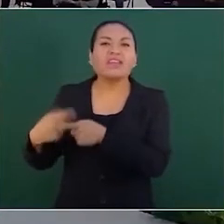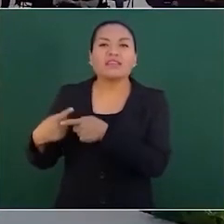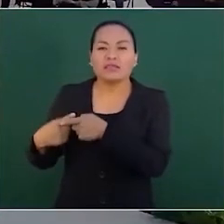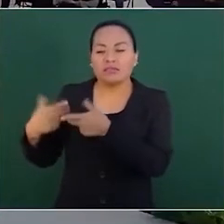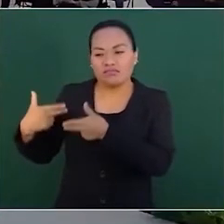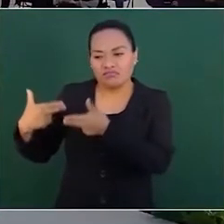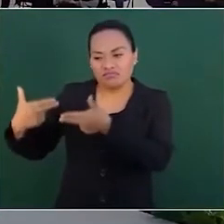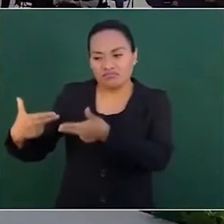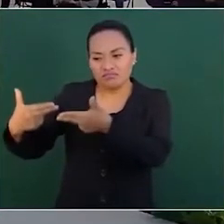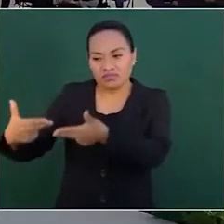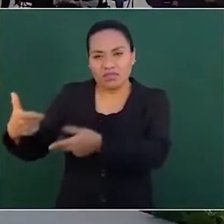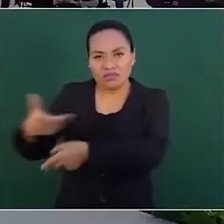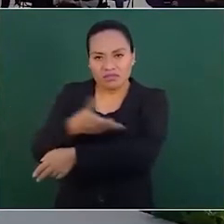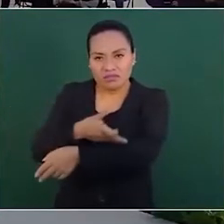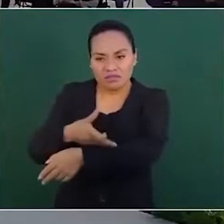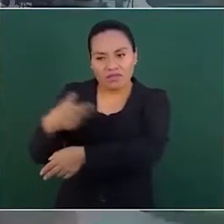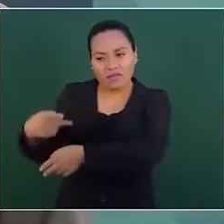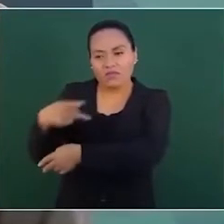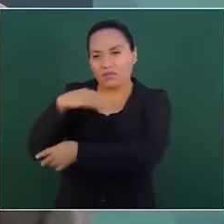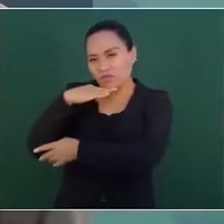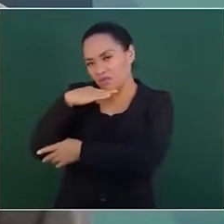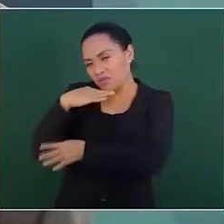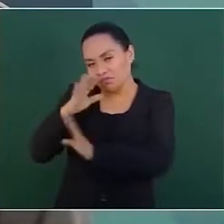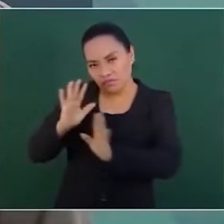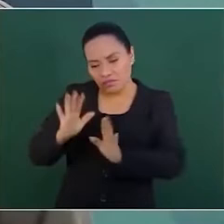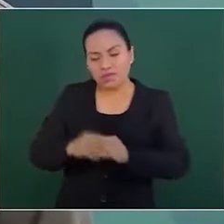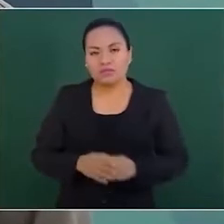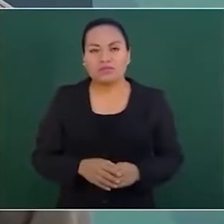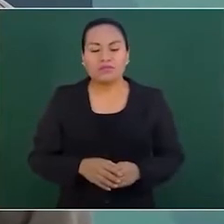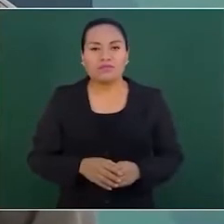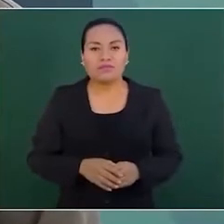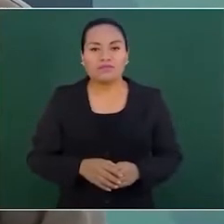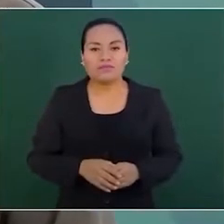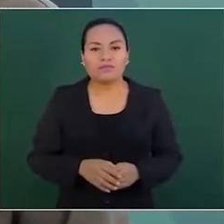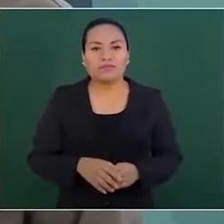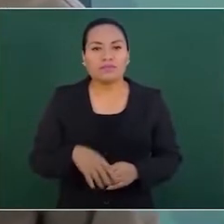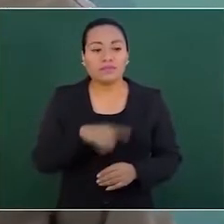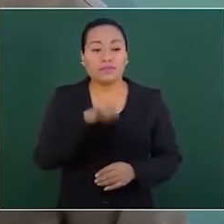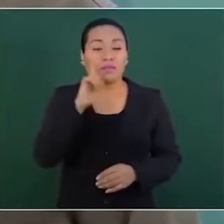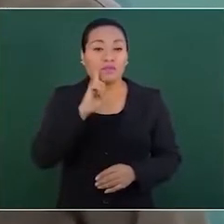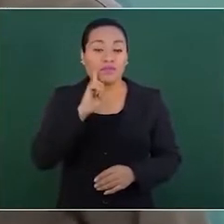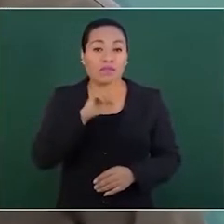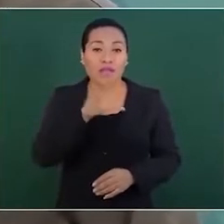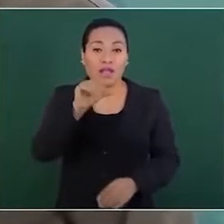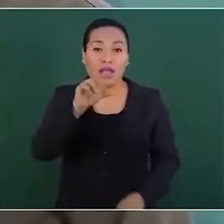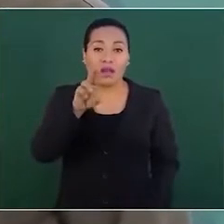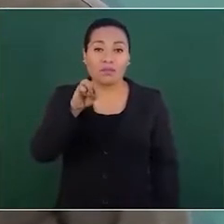aclarar que Proceso y Carmen Aristegui nunca han estado